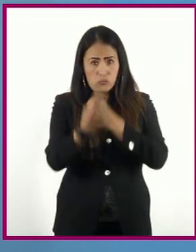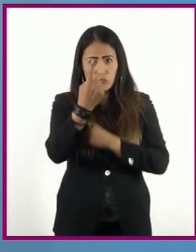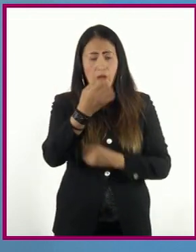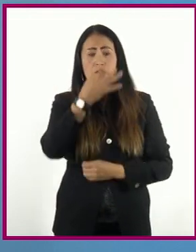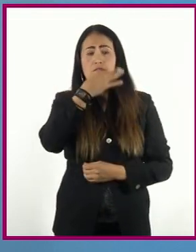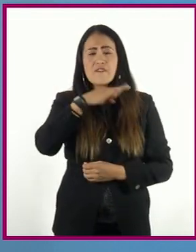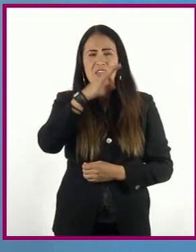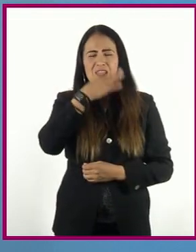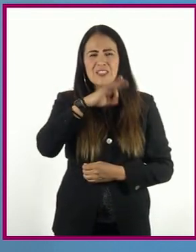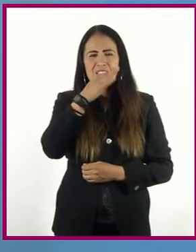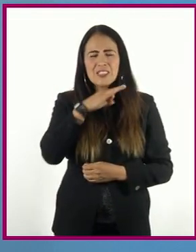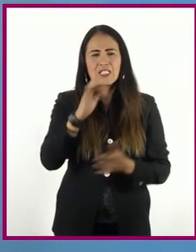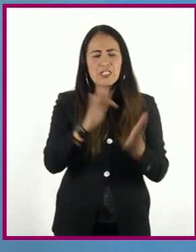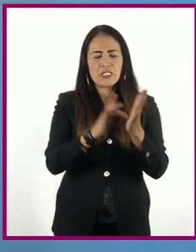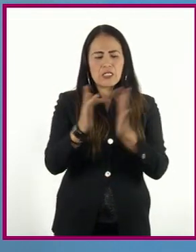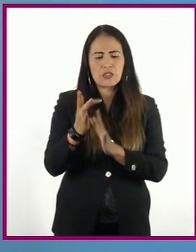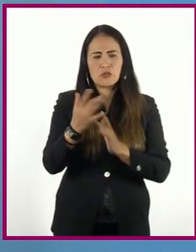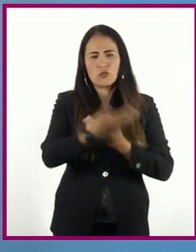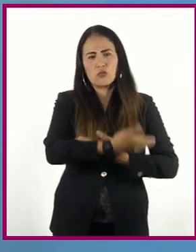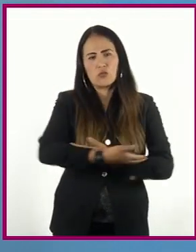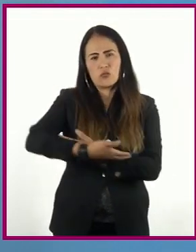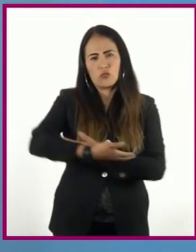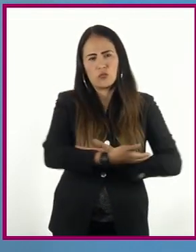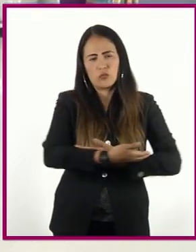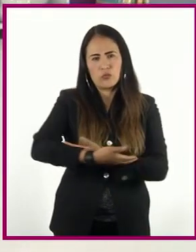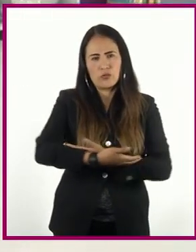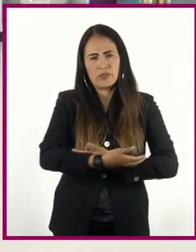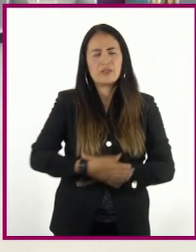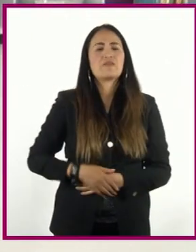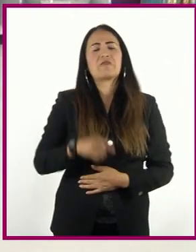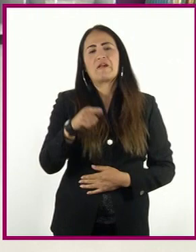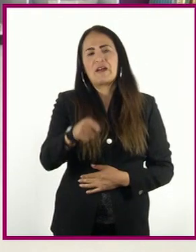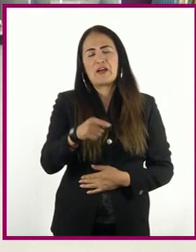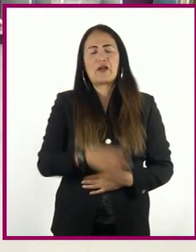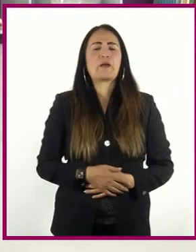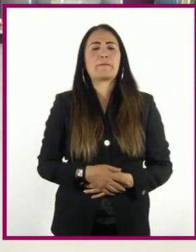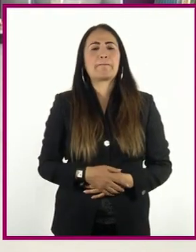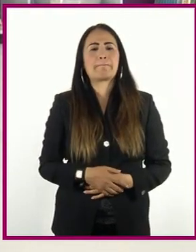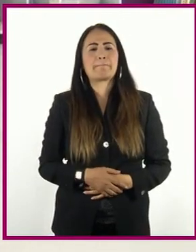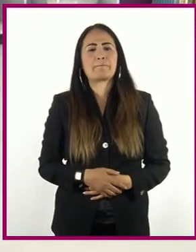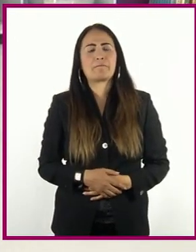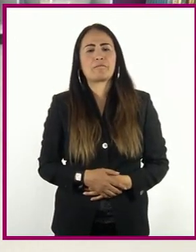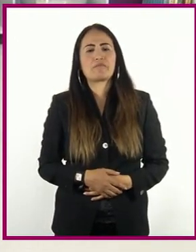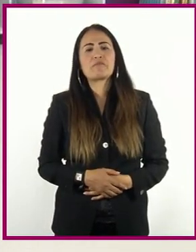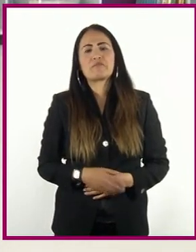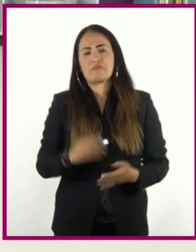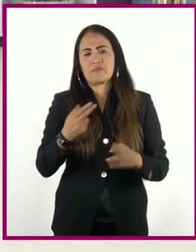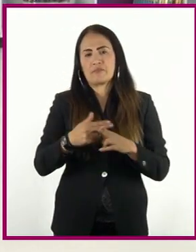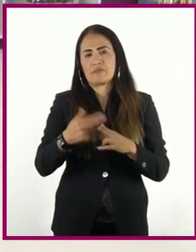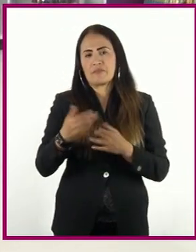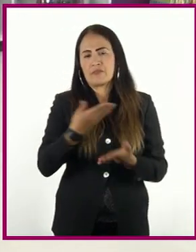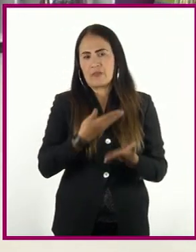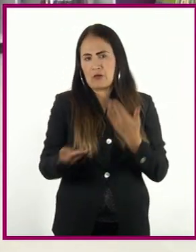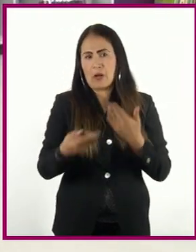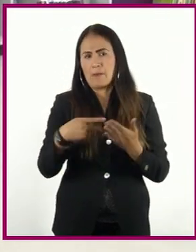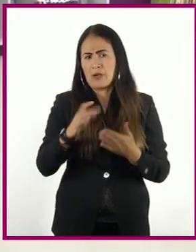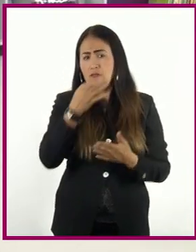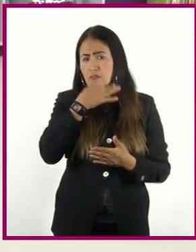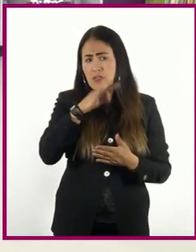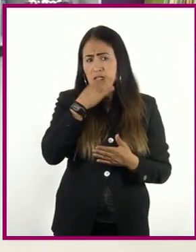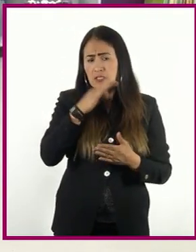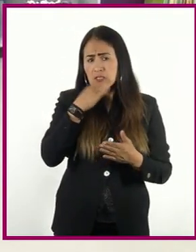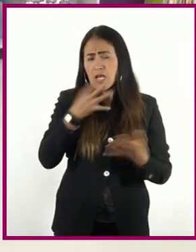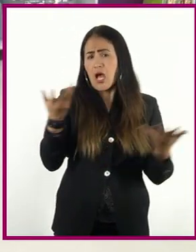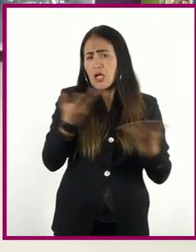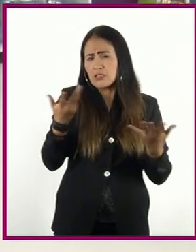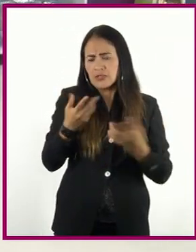de la Candelaria, que sigue vigente en nuestros días. Sin embargo, las formas de celebración han cambiado, ya que